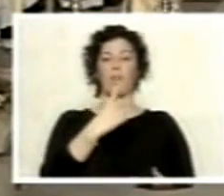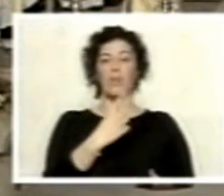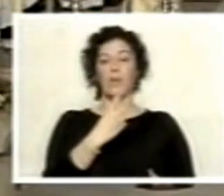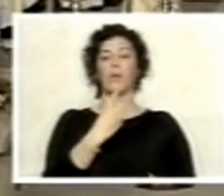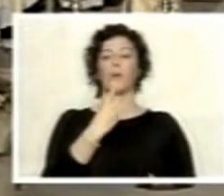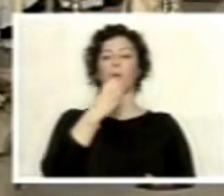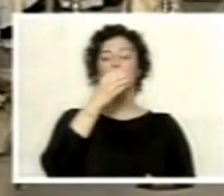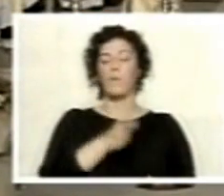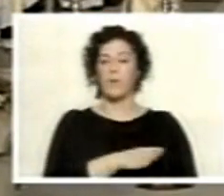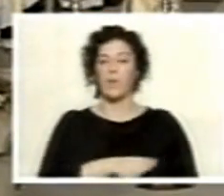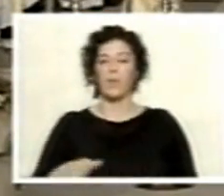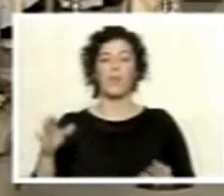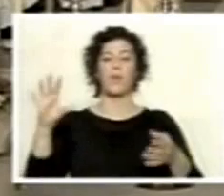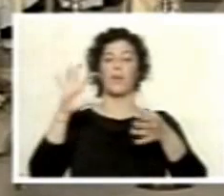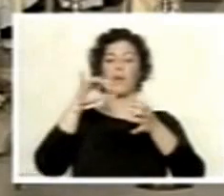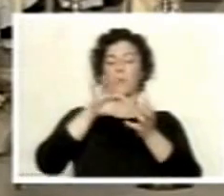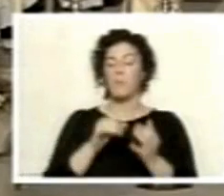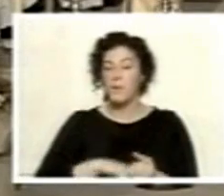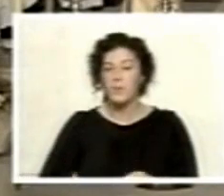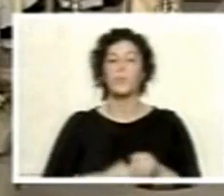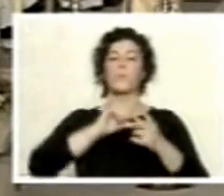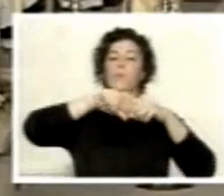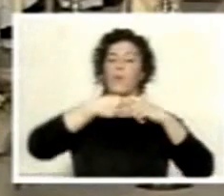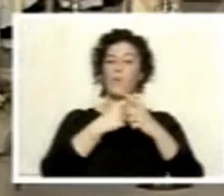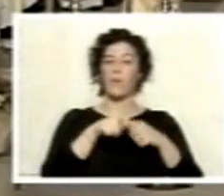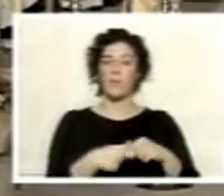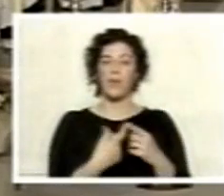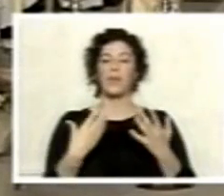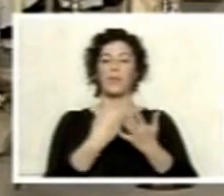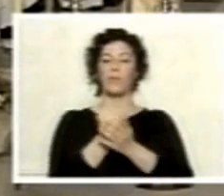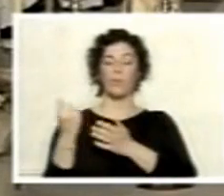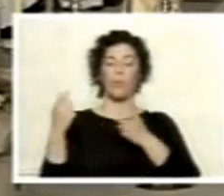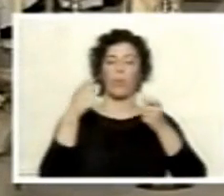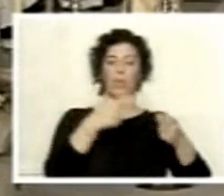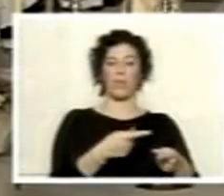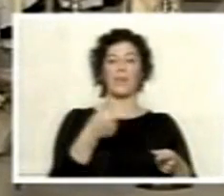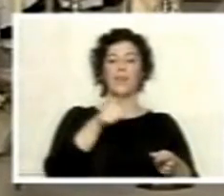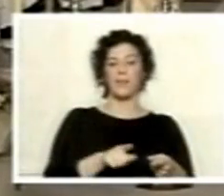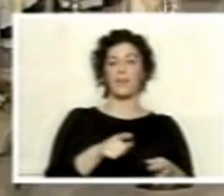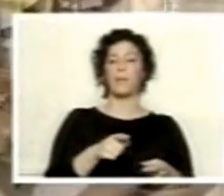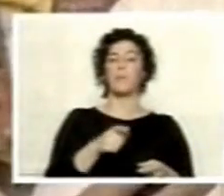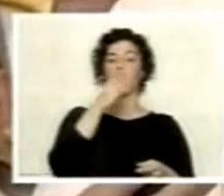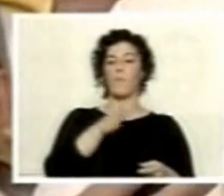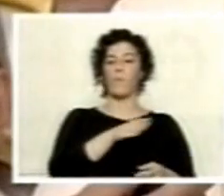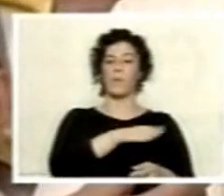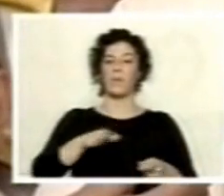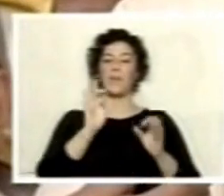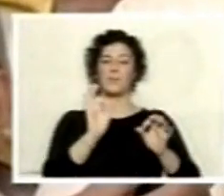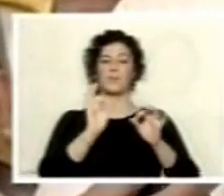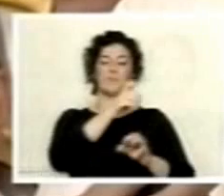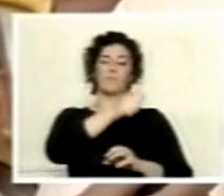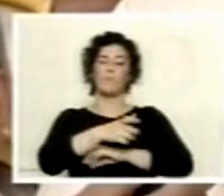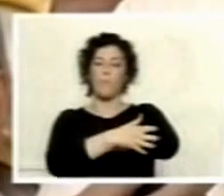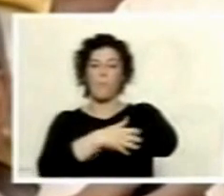y familias para que sus vidas respondan al plan de Dios sobre ellos y que bendiga especialmente a los pobres, a